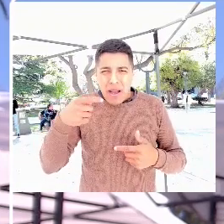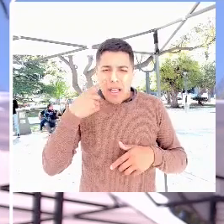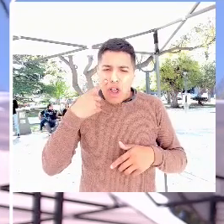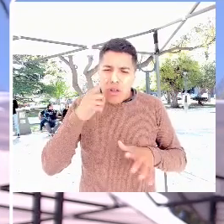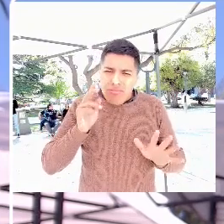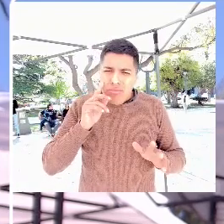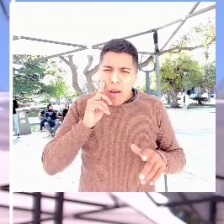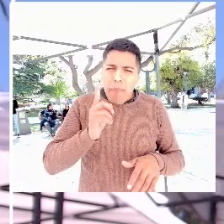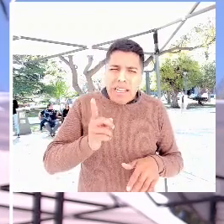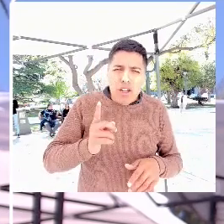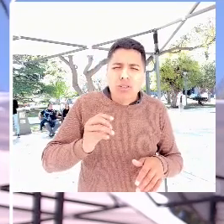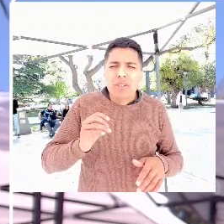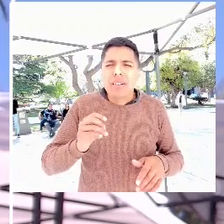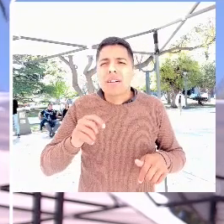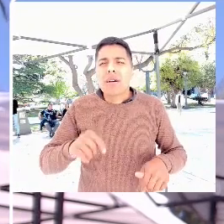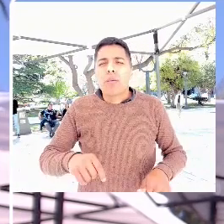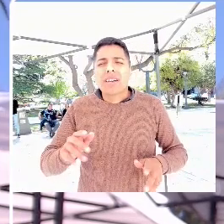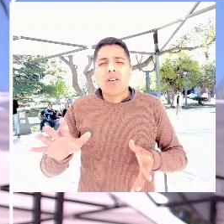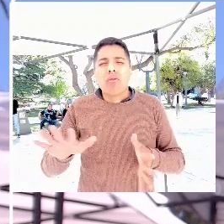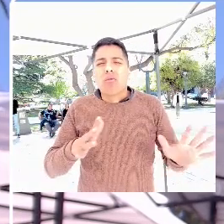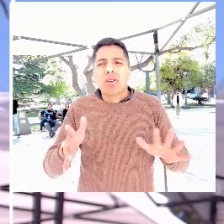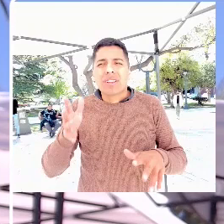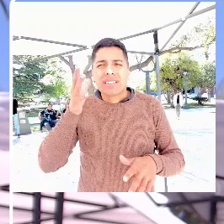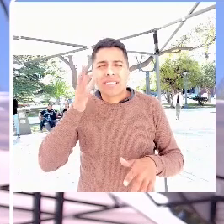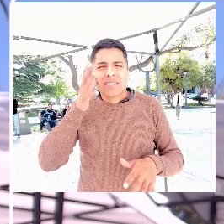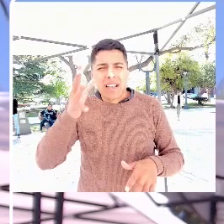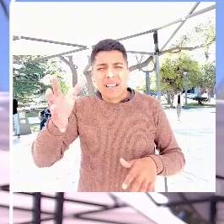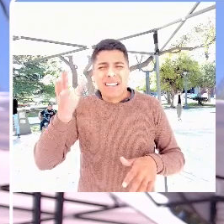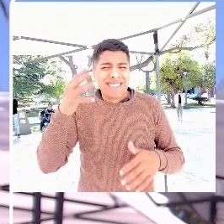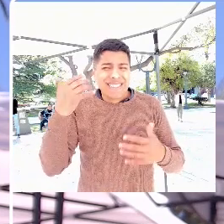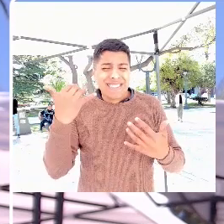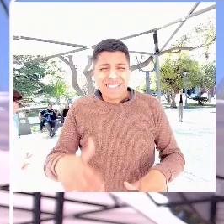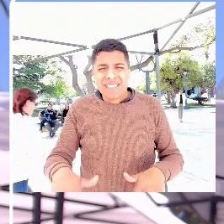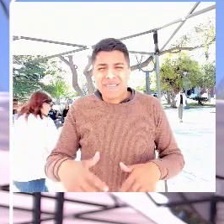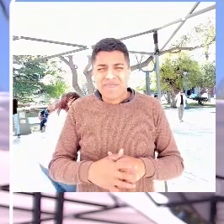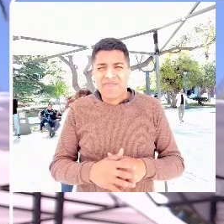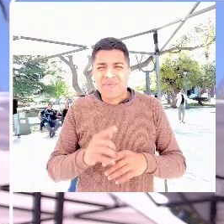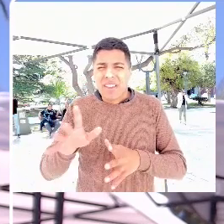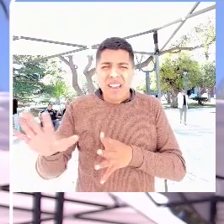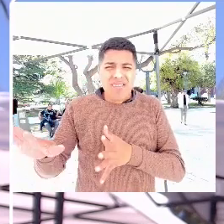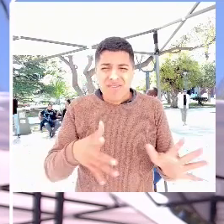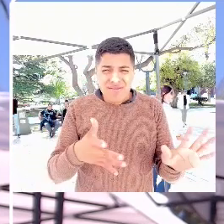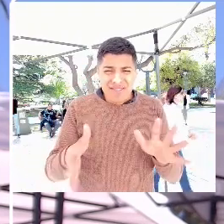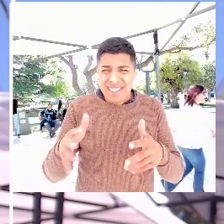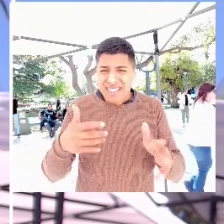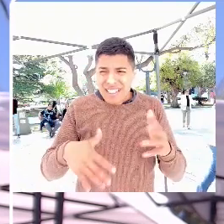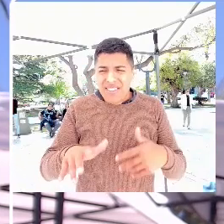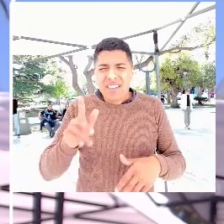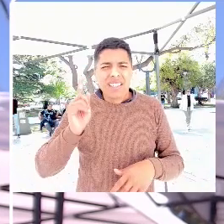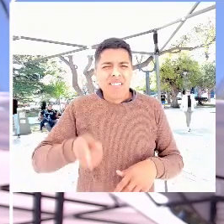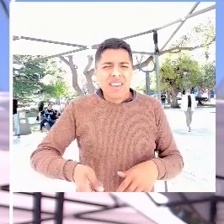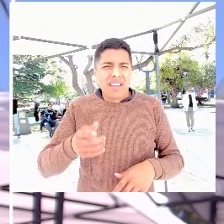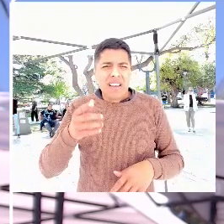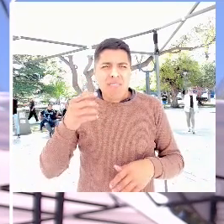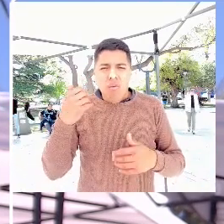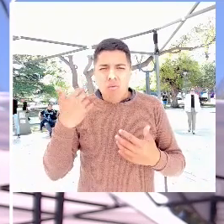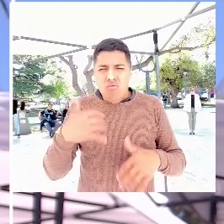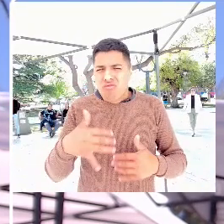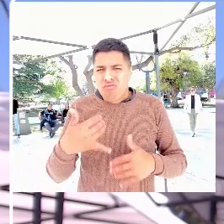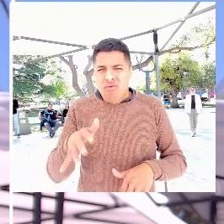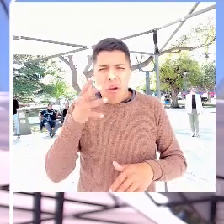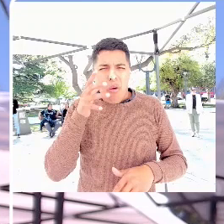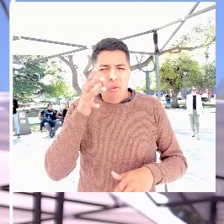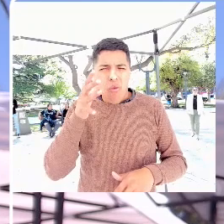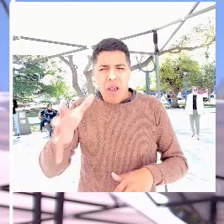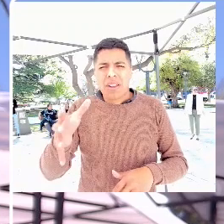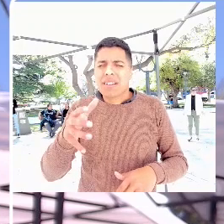ante un Senda que ha sido histórico, con unas dimensiones que han sido históricas, con unas ráfagas que han sido sumamente fuertes y que cada una de las